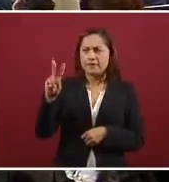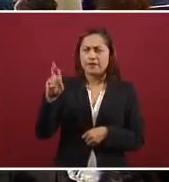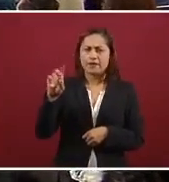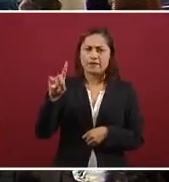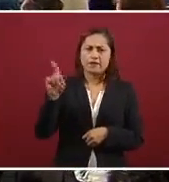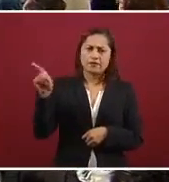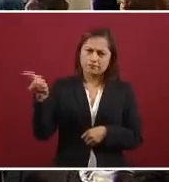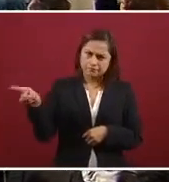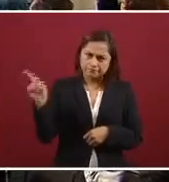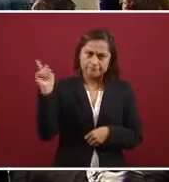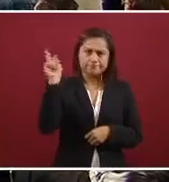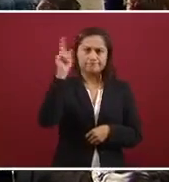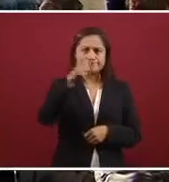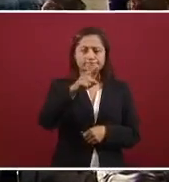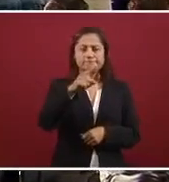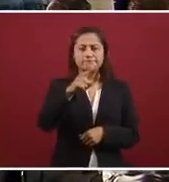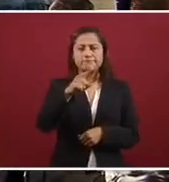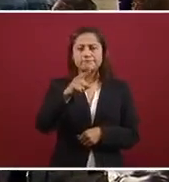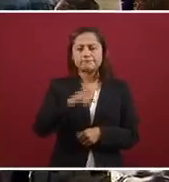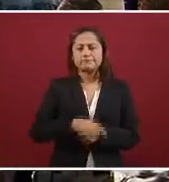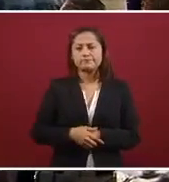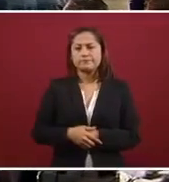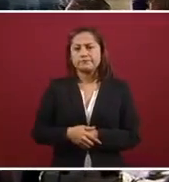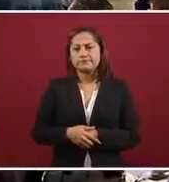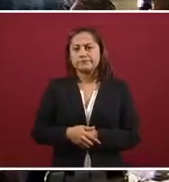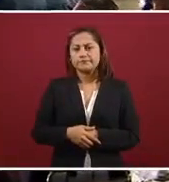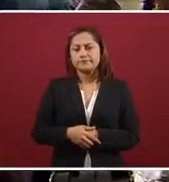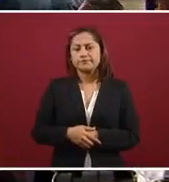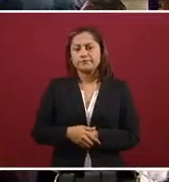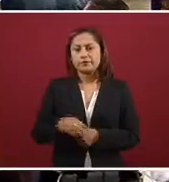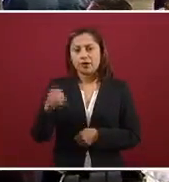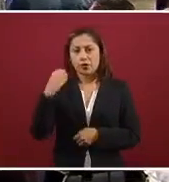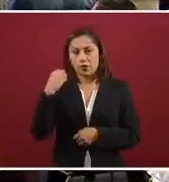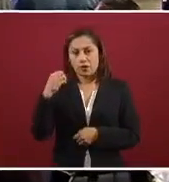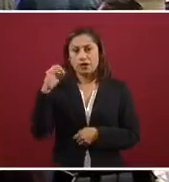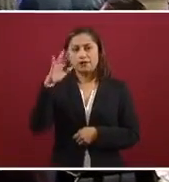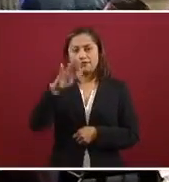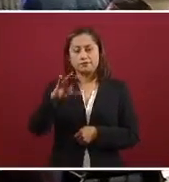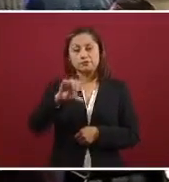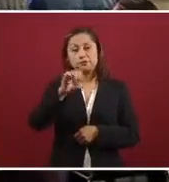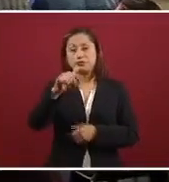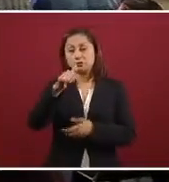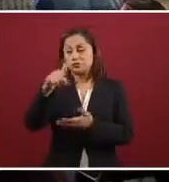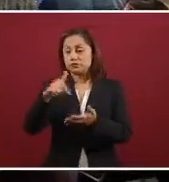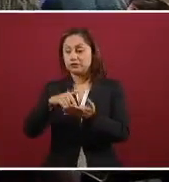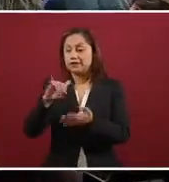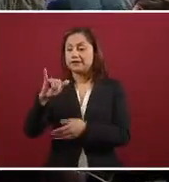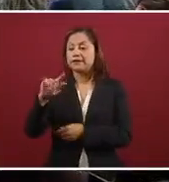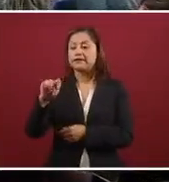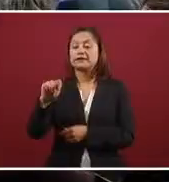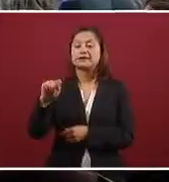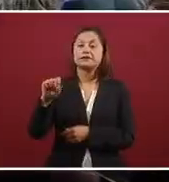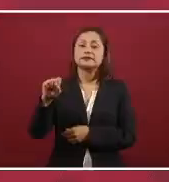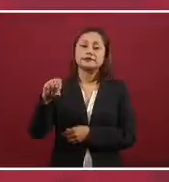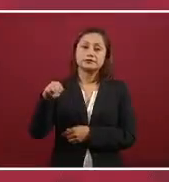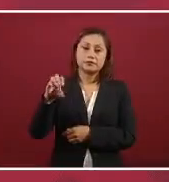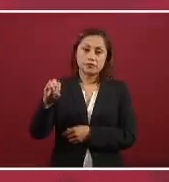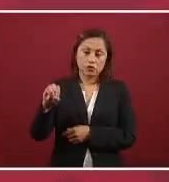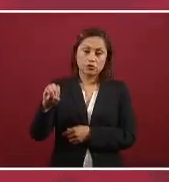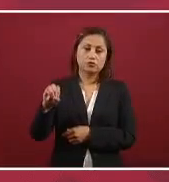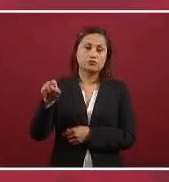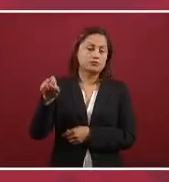allá, y en el Istmo lo mismo, el caso de Oaxaca